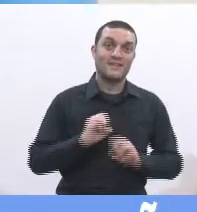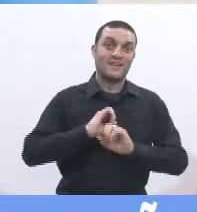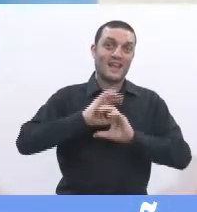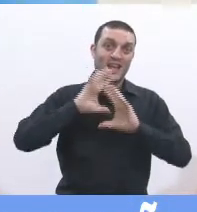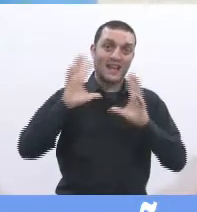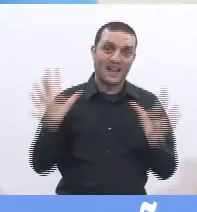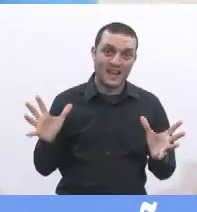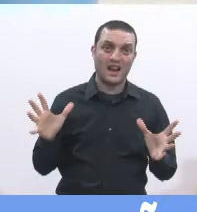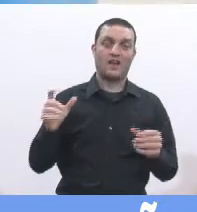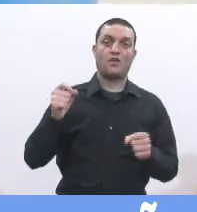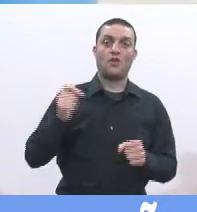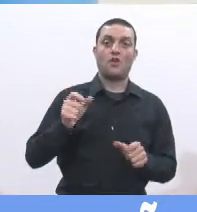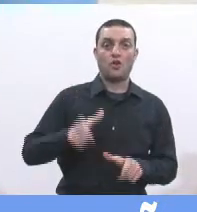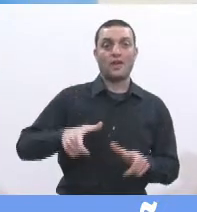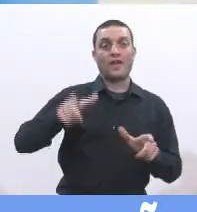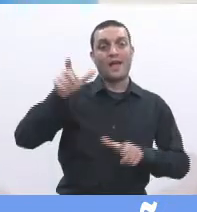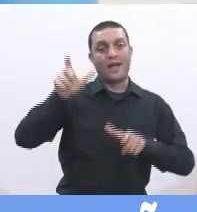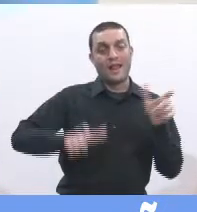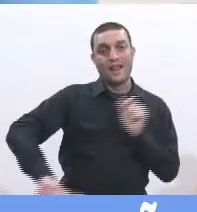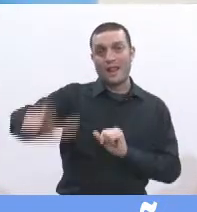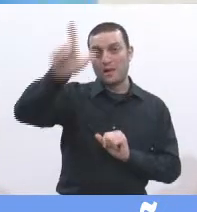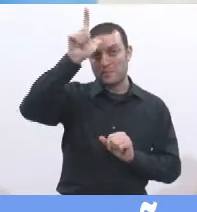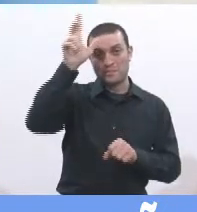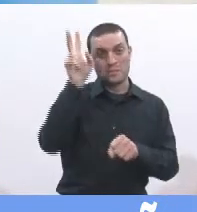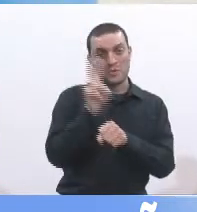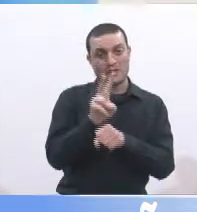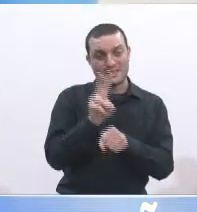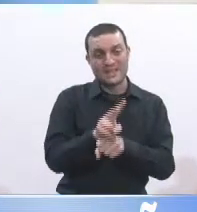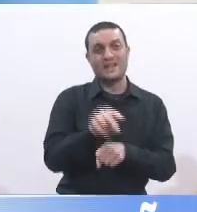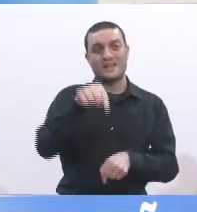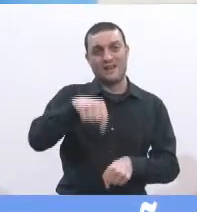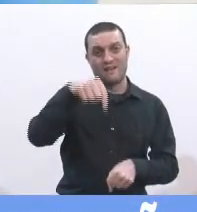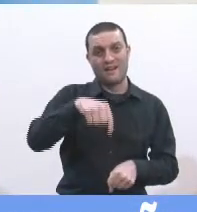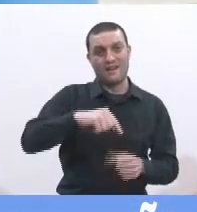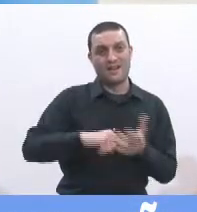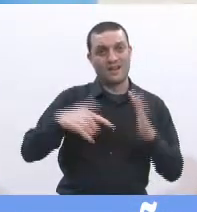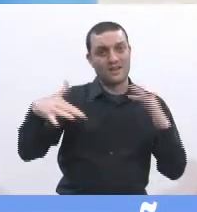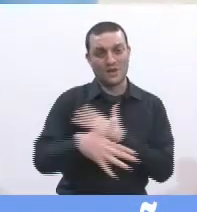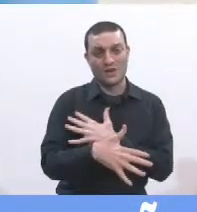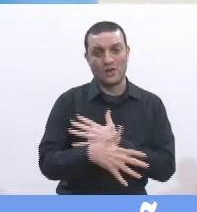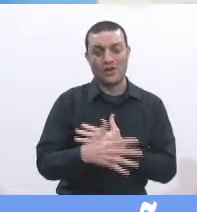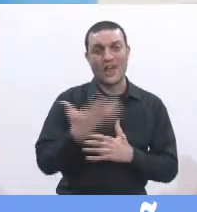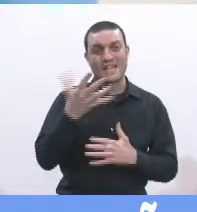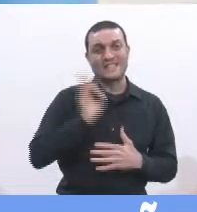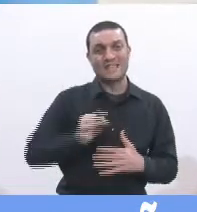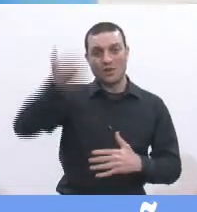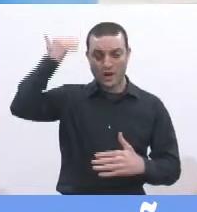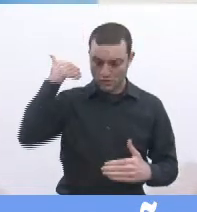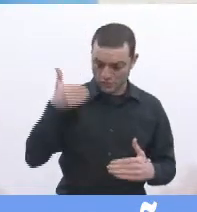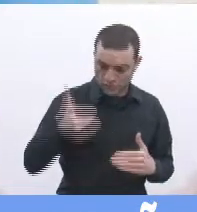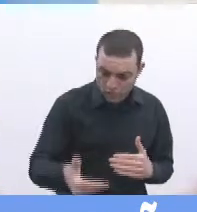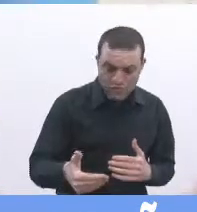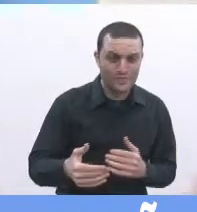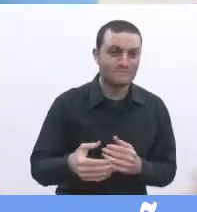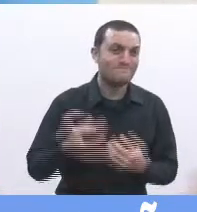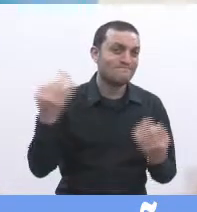nivel de mejora que ha tenido la prestación de seguridad en la Ciudad de Buenos Aires en los últimos casi 5 años. ¿Y saben qué? Eso es